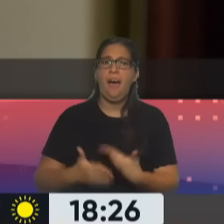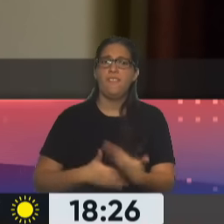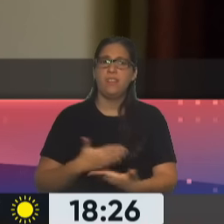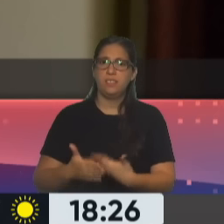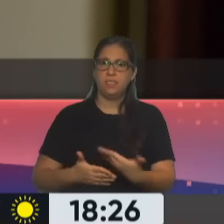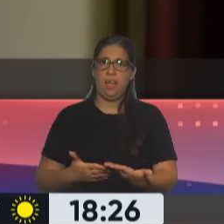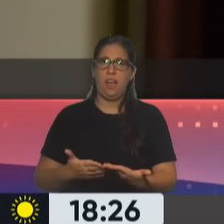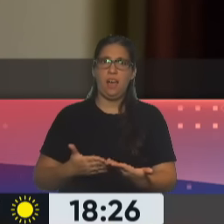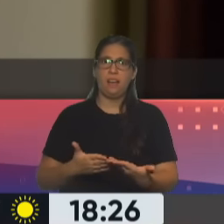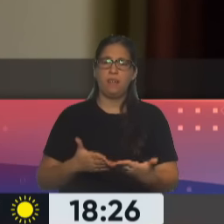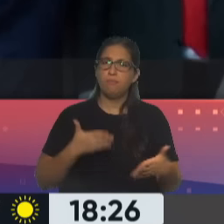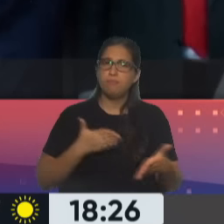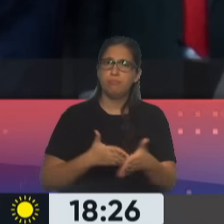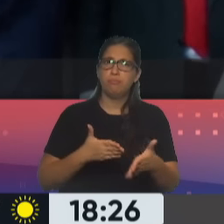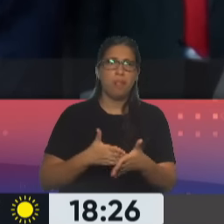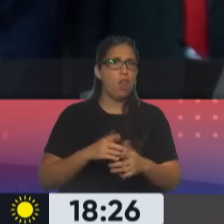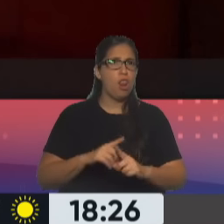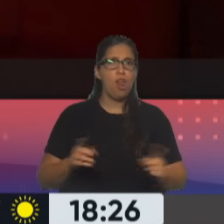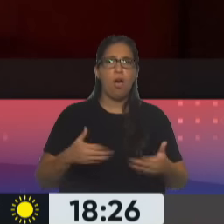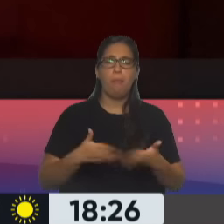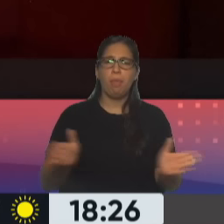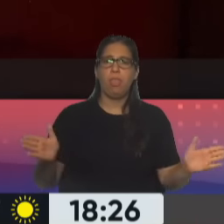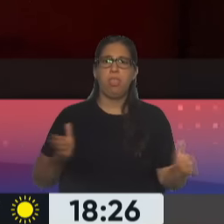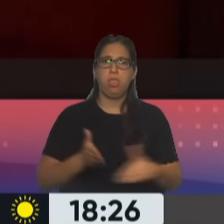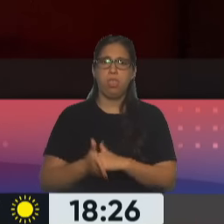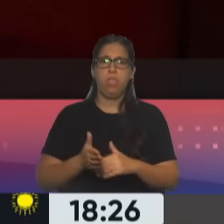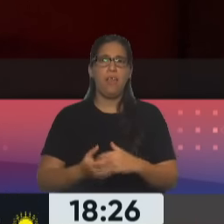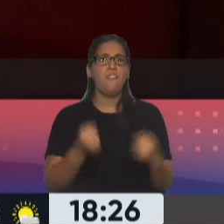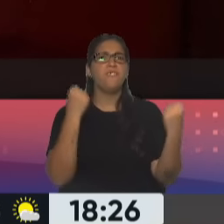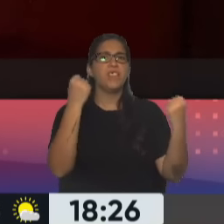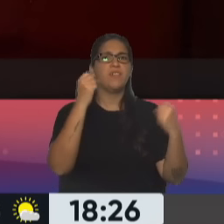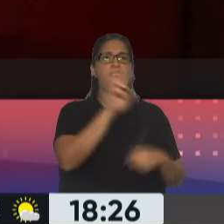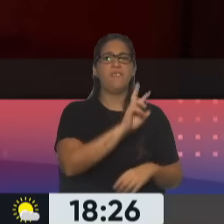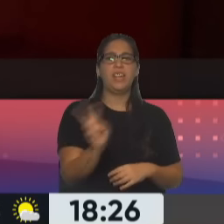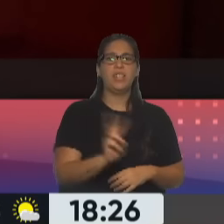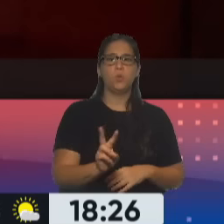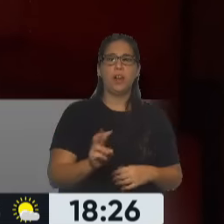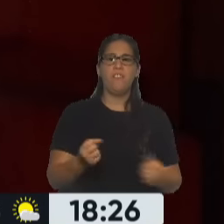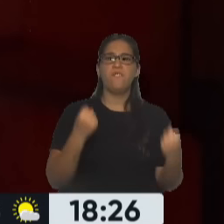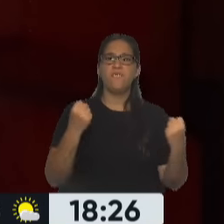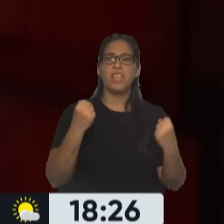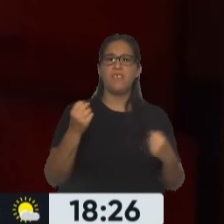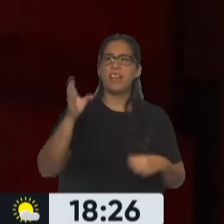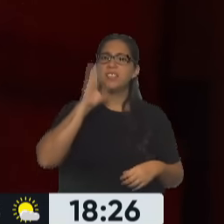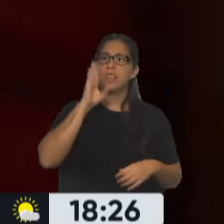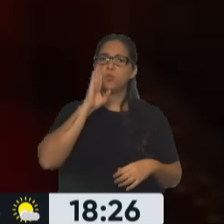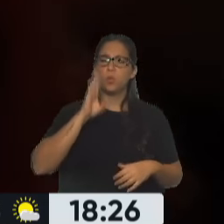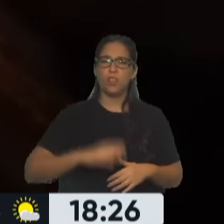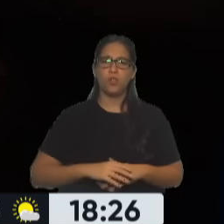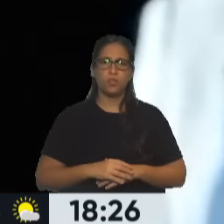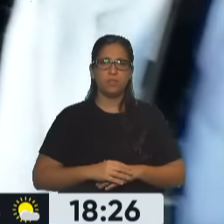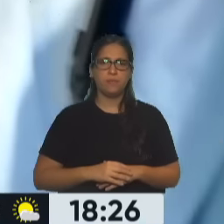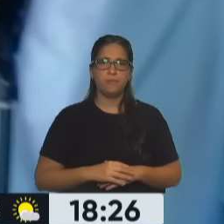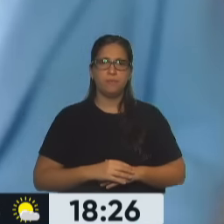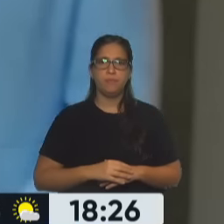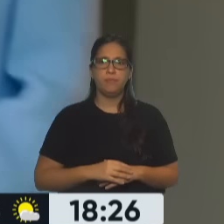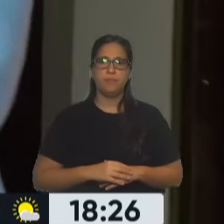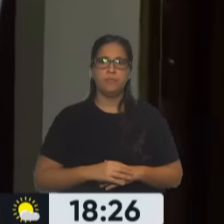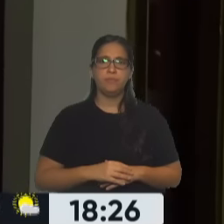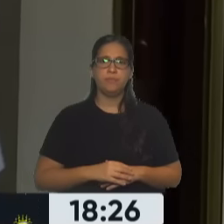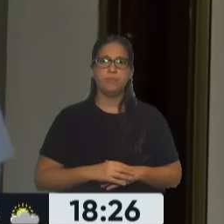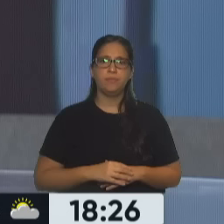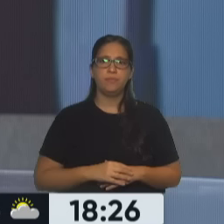sin dificultades y sin contratiempos. ¡Viva Venezuela y viva los Estados Unidos!